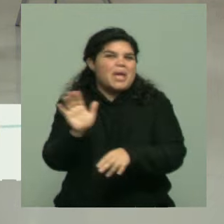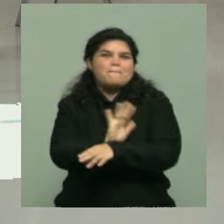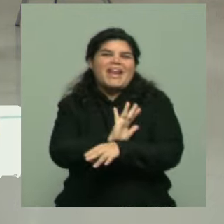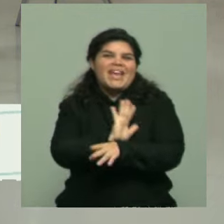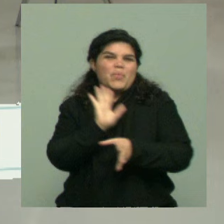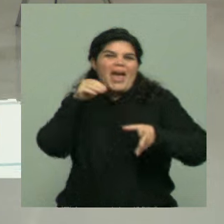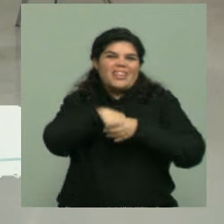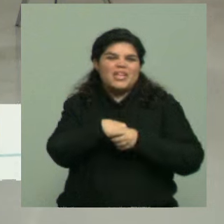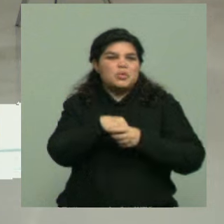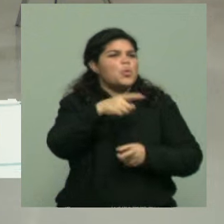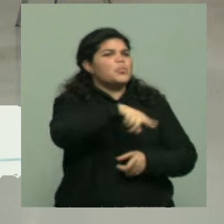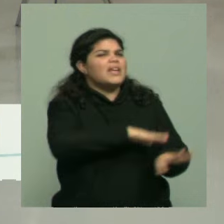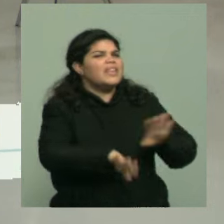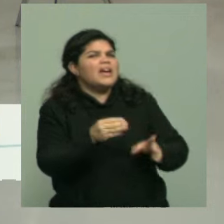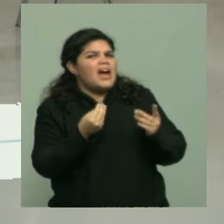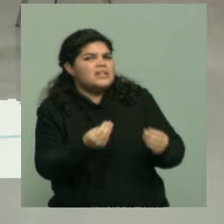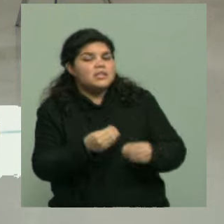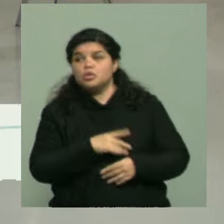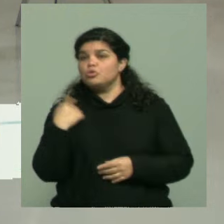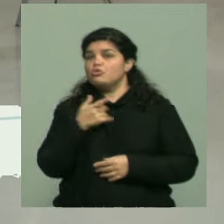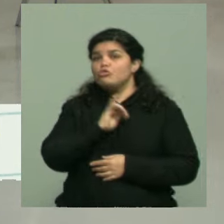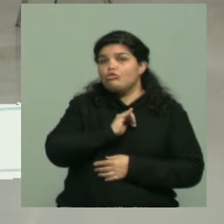hacían ustedes, Abby? No había señal.